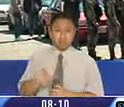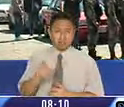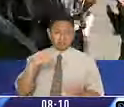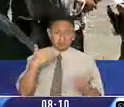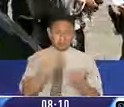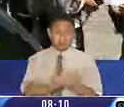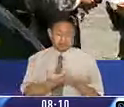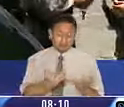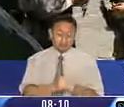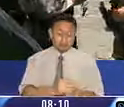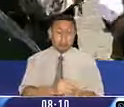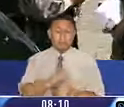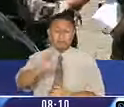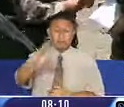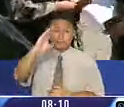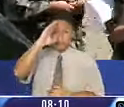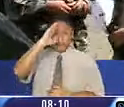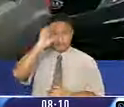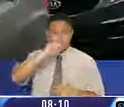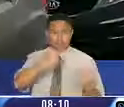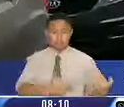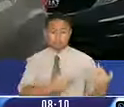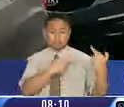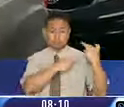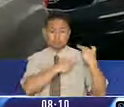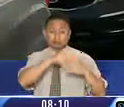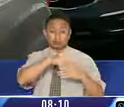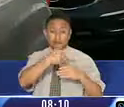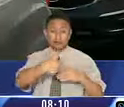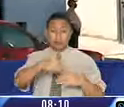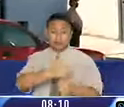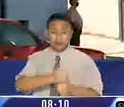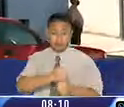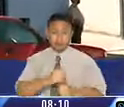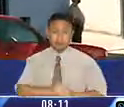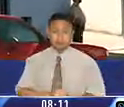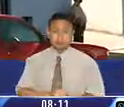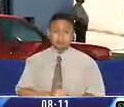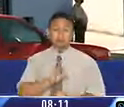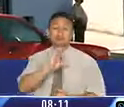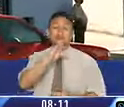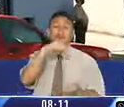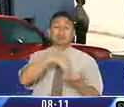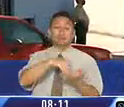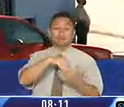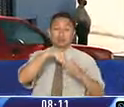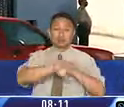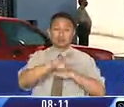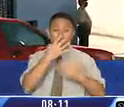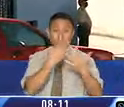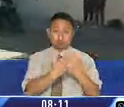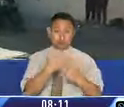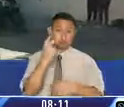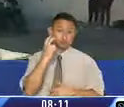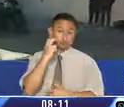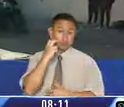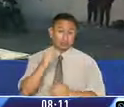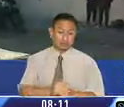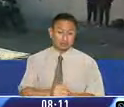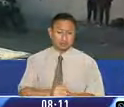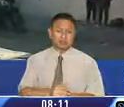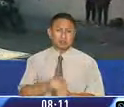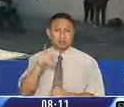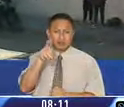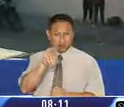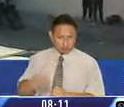día, policías que están encargados del cerco externo de seguridad en el centro de detención provisional del Inca. Al recorrer las